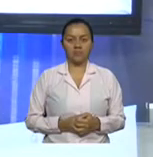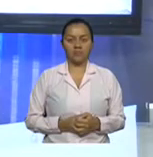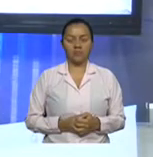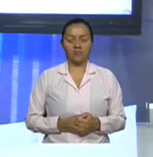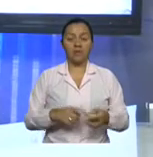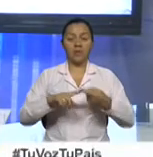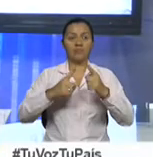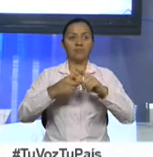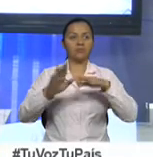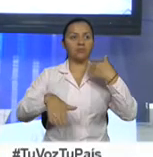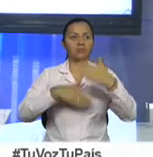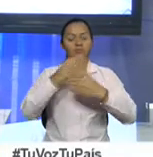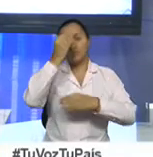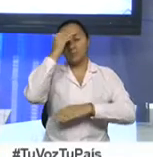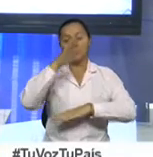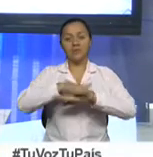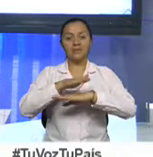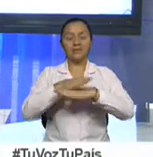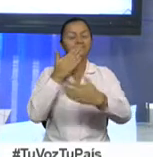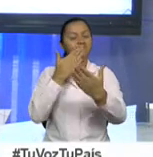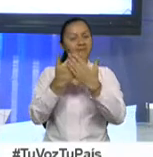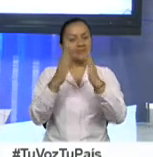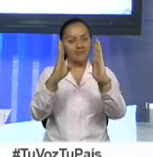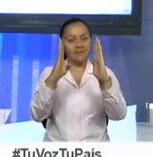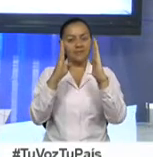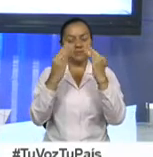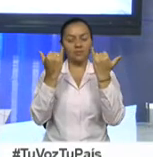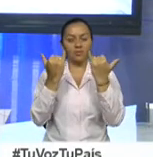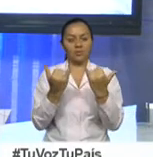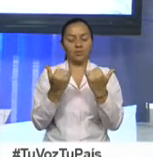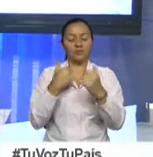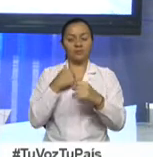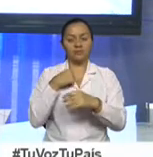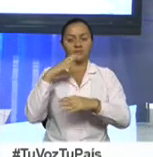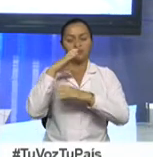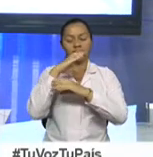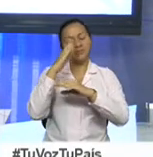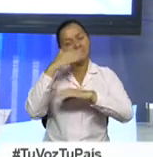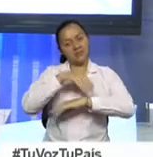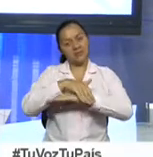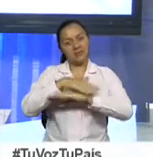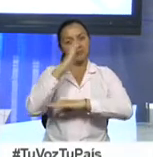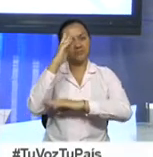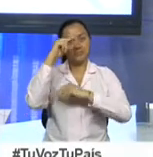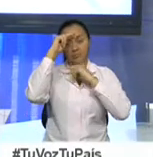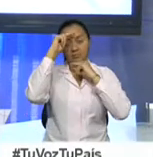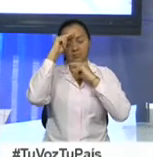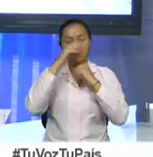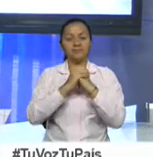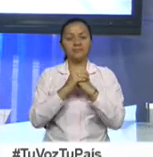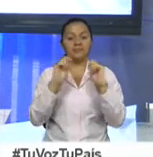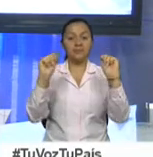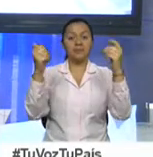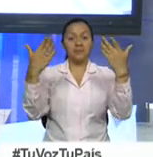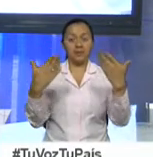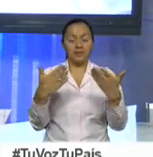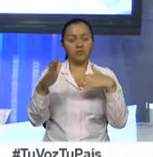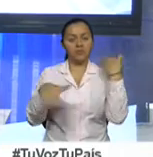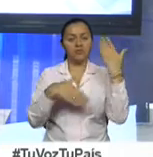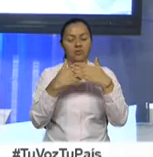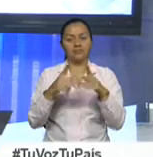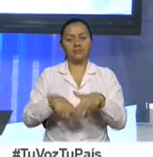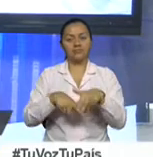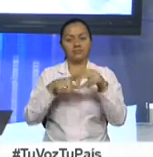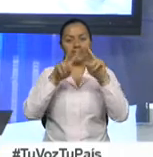Amigos, amigas televidentes, muy buenas tardes. Gracias por acompañarnos a esta hora en la emisión central de su noticiero ciudadano. Bienvenidos y bienvenidas. Iniciamos